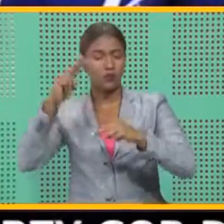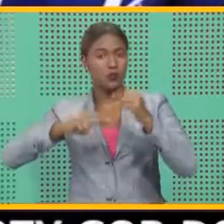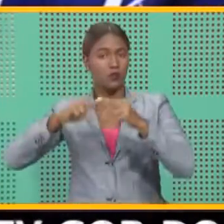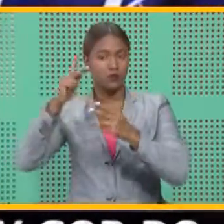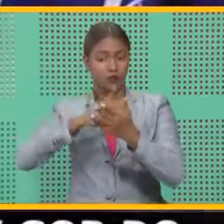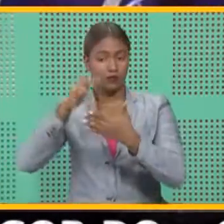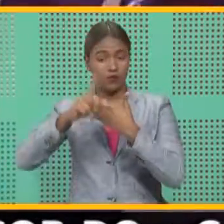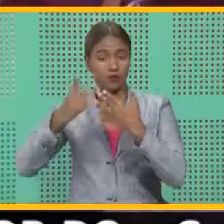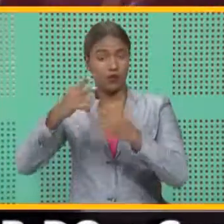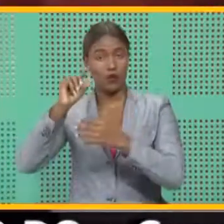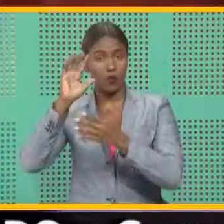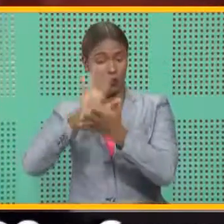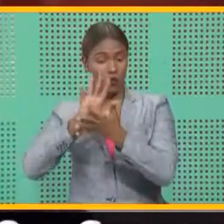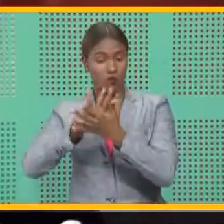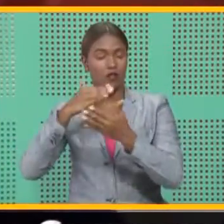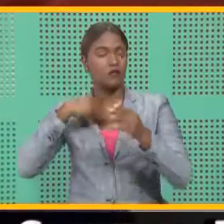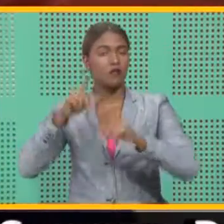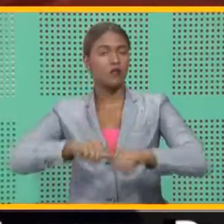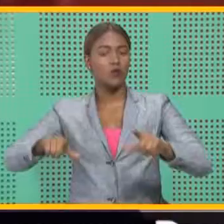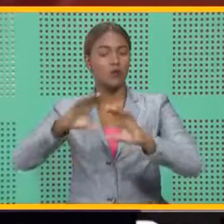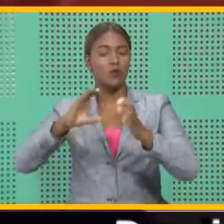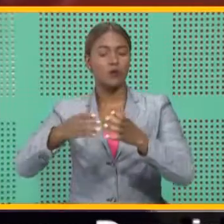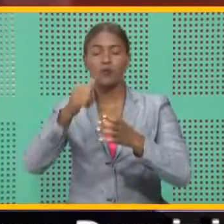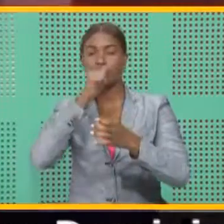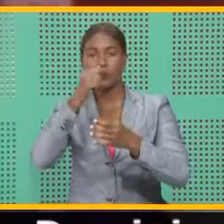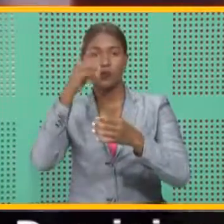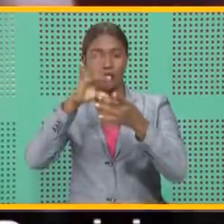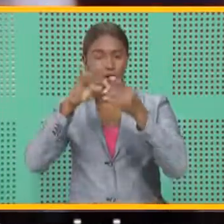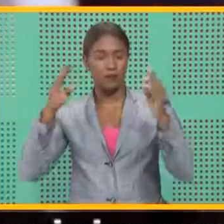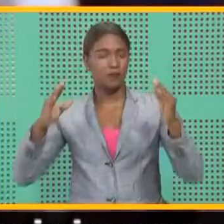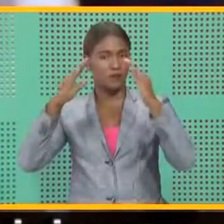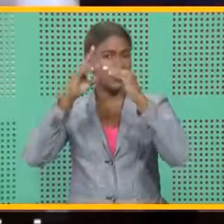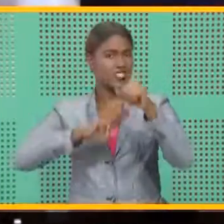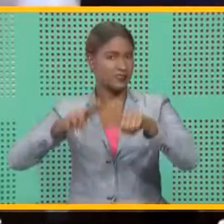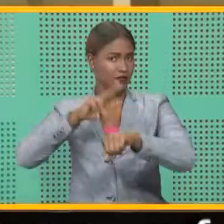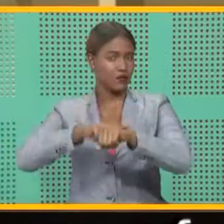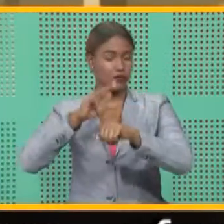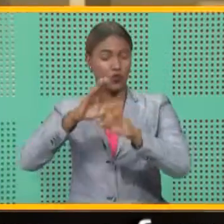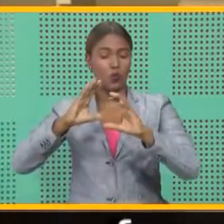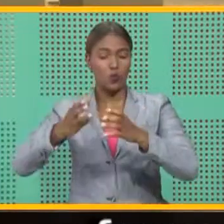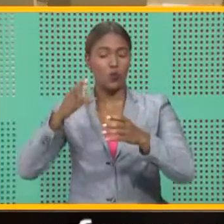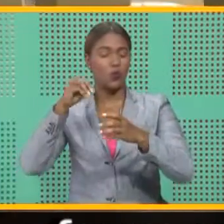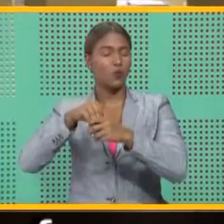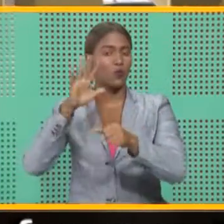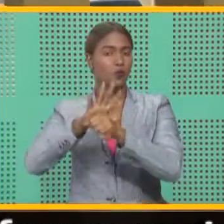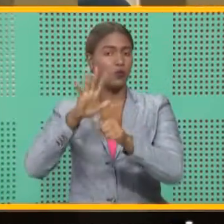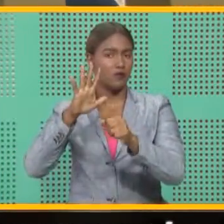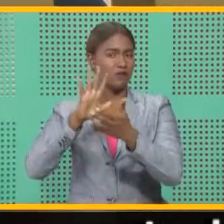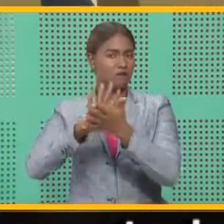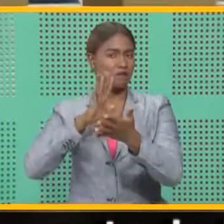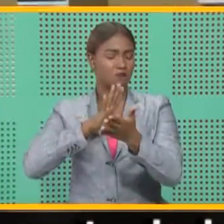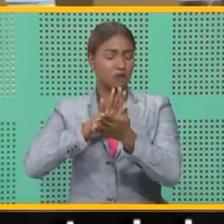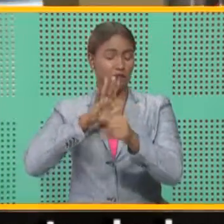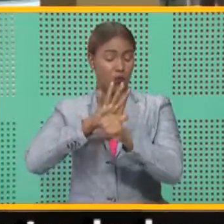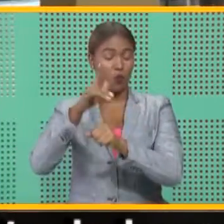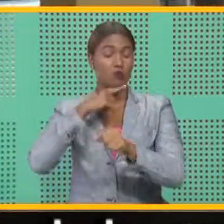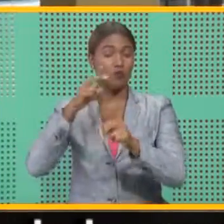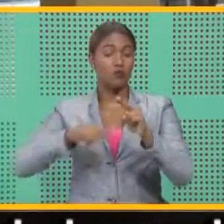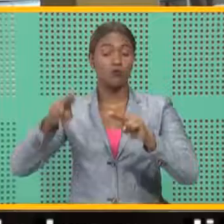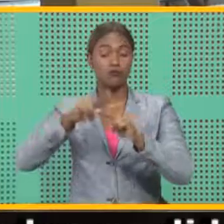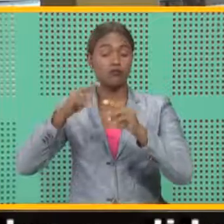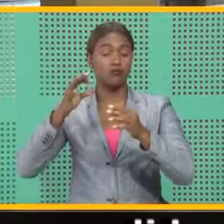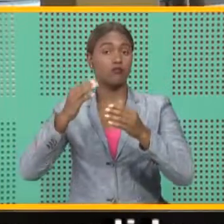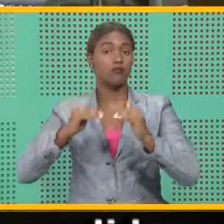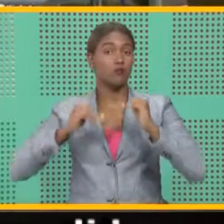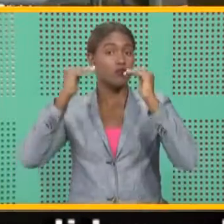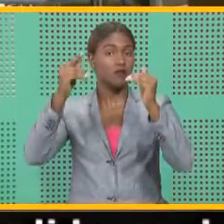edificaciones escolares tuvo lugar en el Salón Privado del Palacio Nacional. La jornada escolar extendida va en constante crecimiento con la intención de